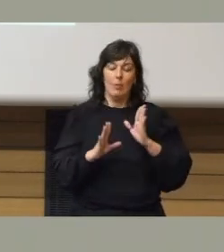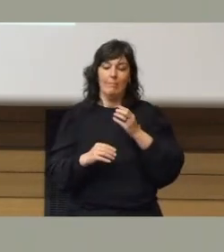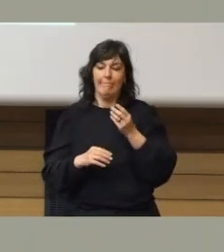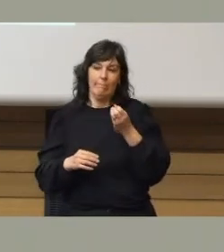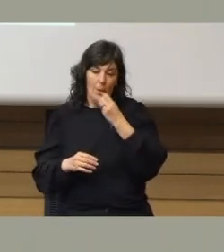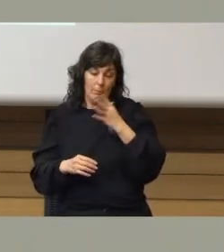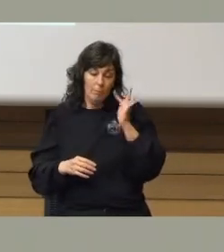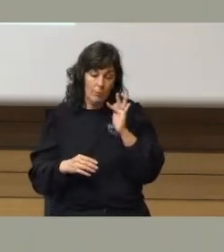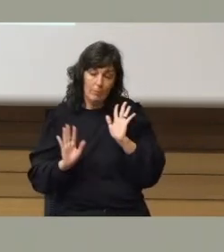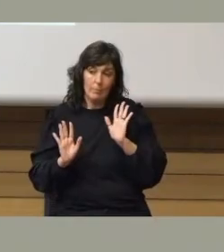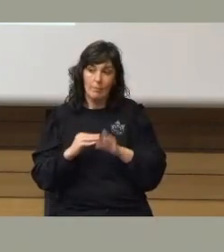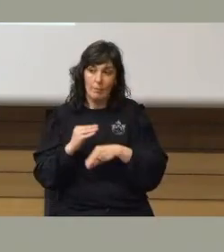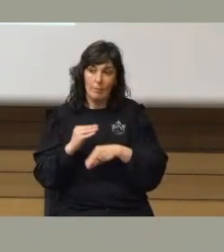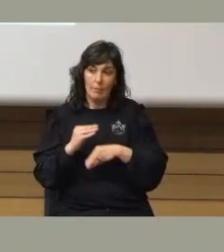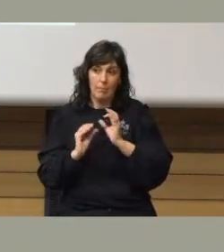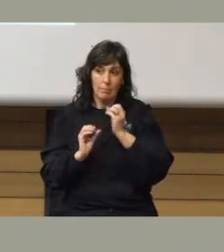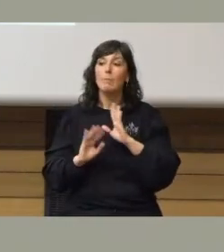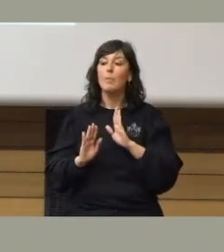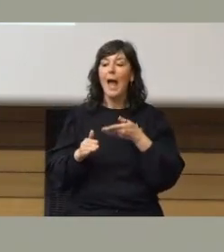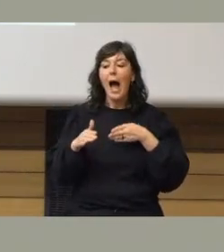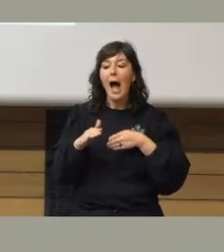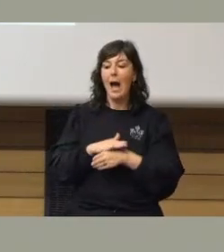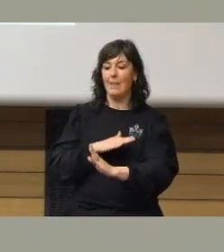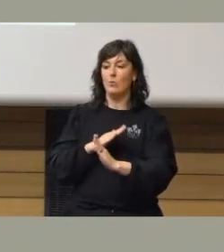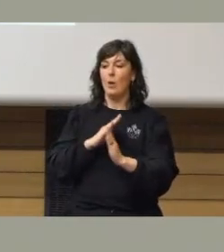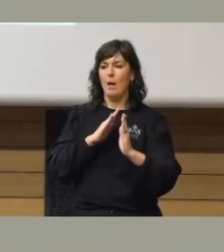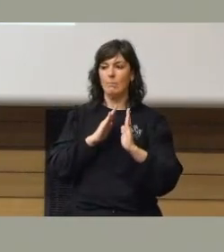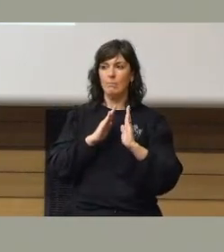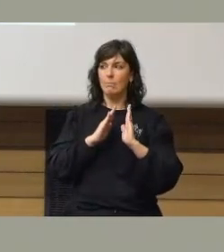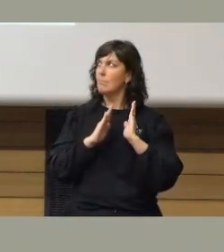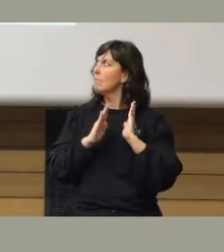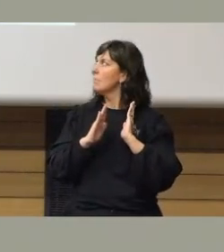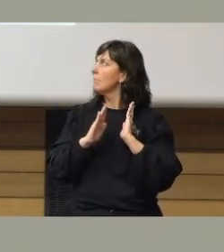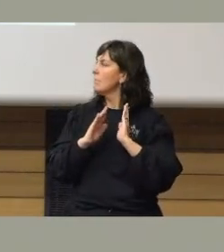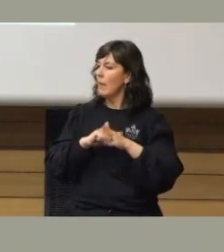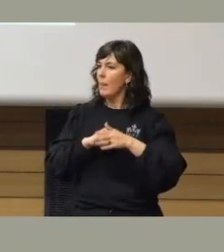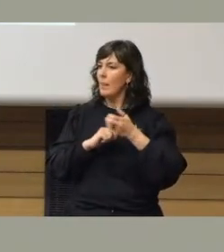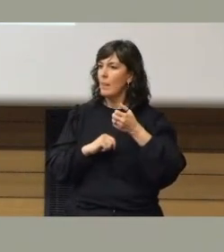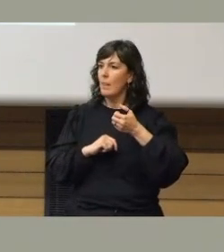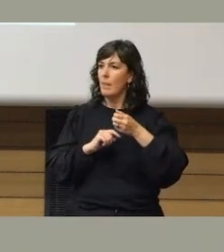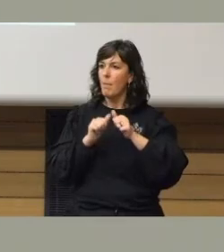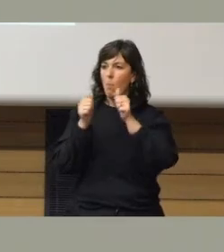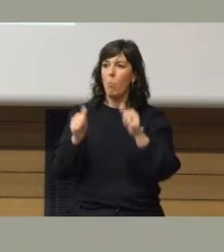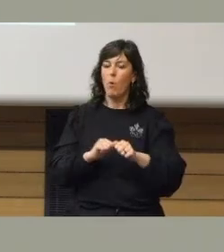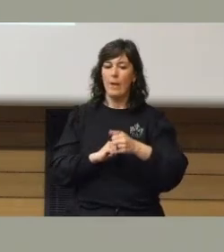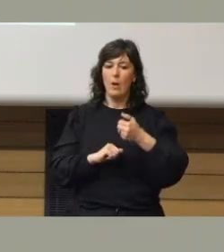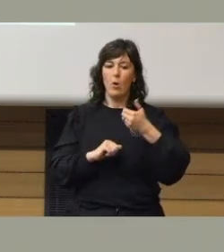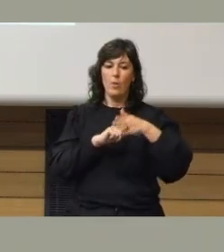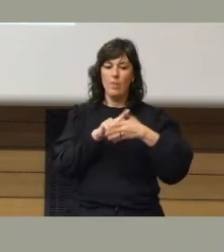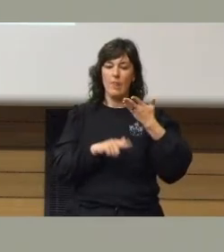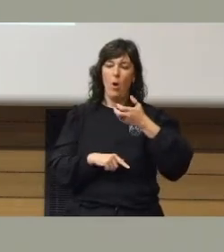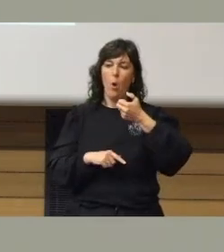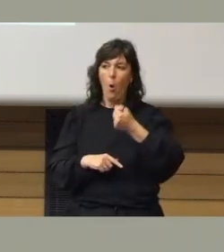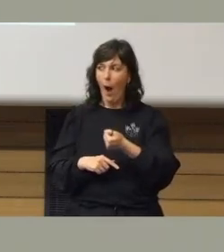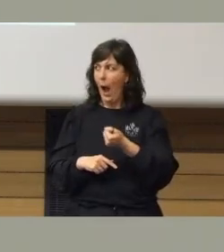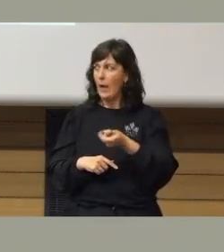acceso a la relación terapéutica. Esto es un modelo que se llama las 5 A's, que es el que estamos trabajando, que lo que hace es un recorrido muy rápido, se puede